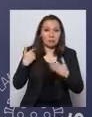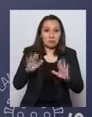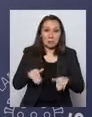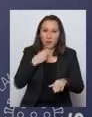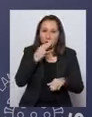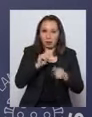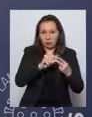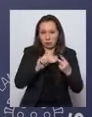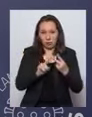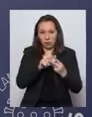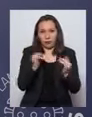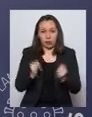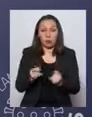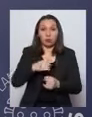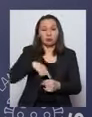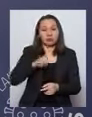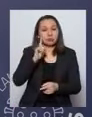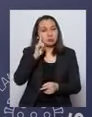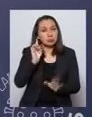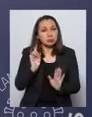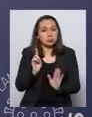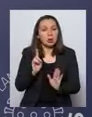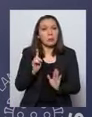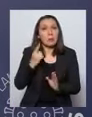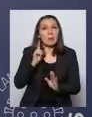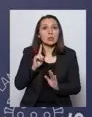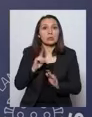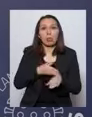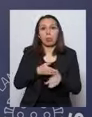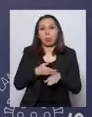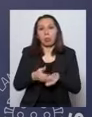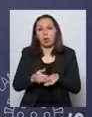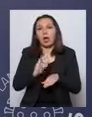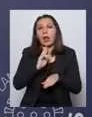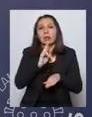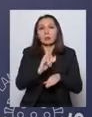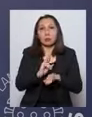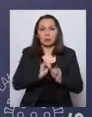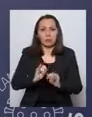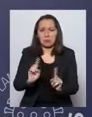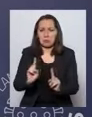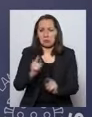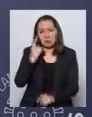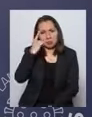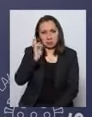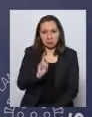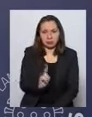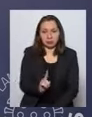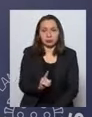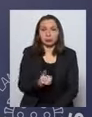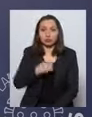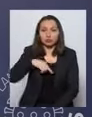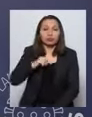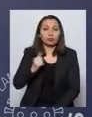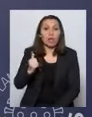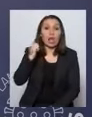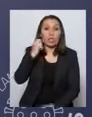nosotros no estimamos que vaya a haber un retraso en las informaciones nosotros chequeamos